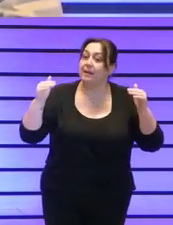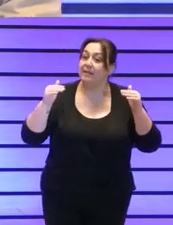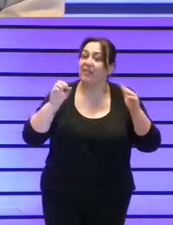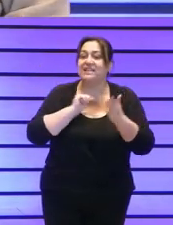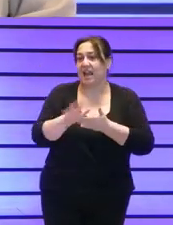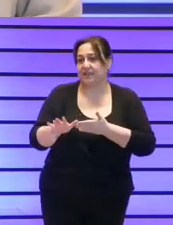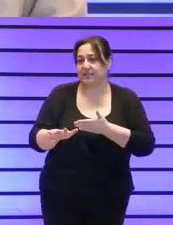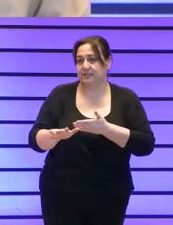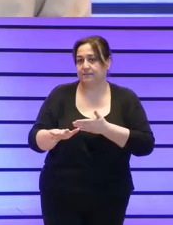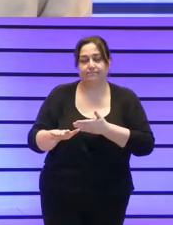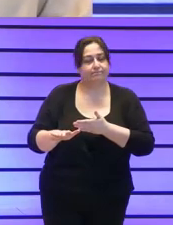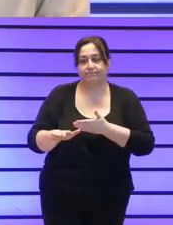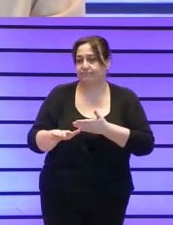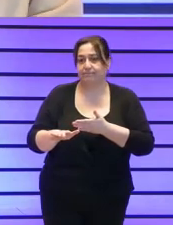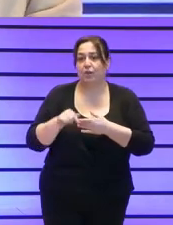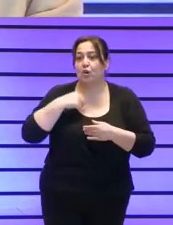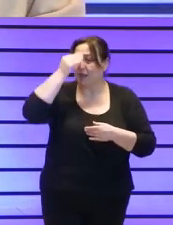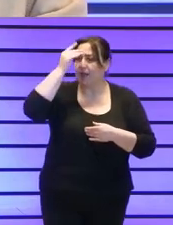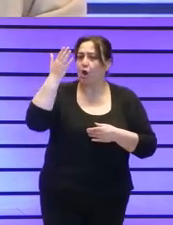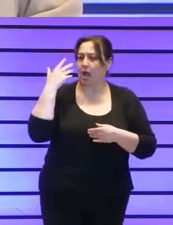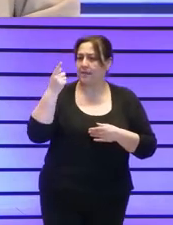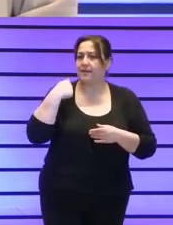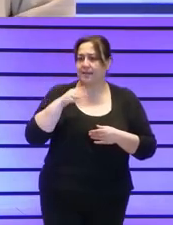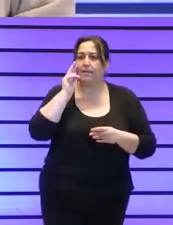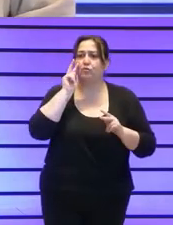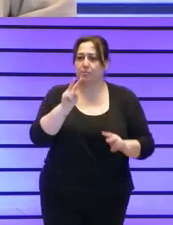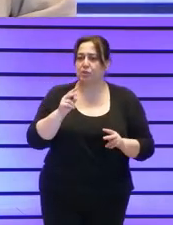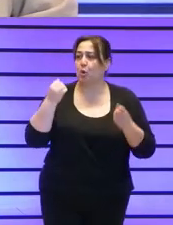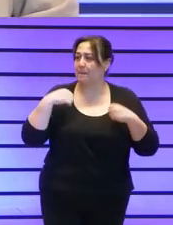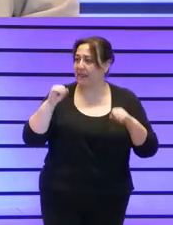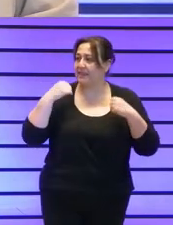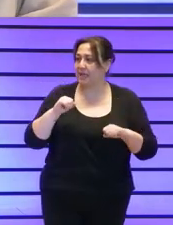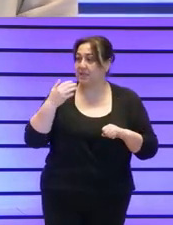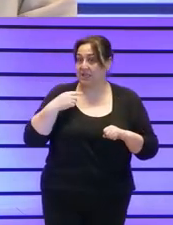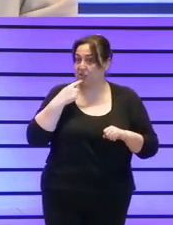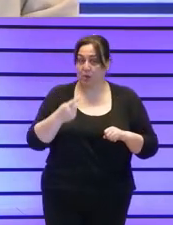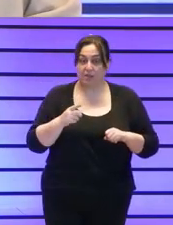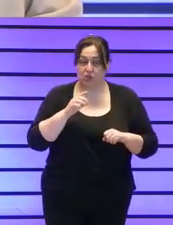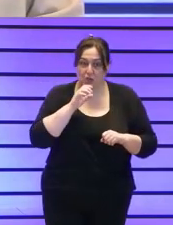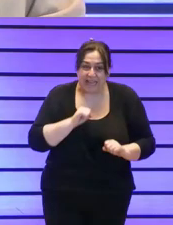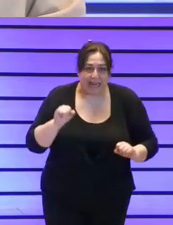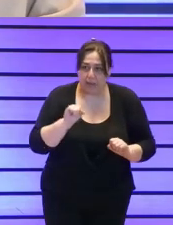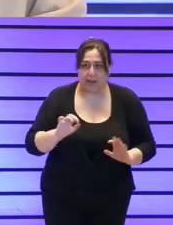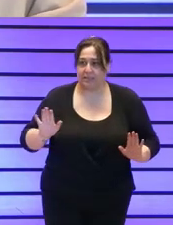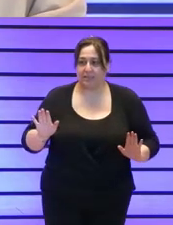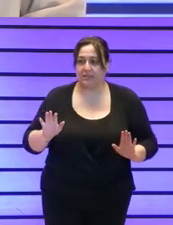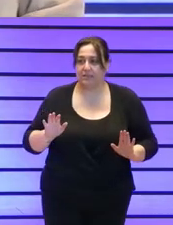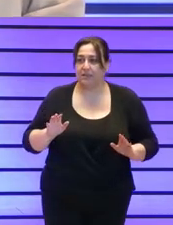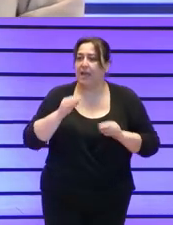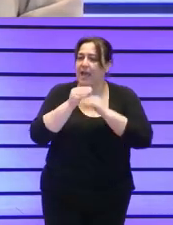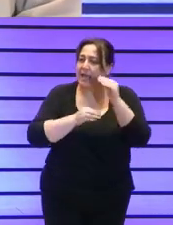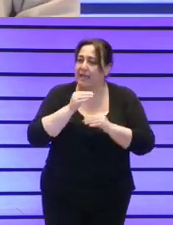gratis. Yo creo que ayer hemos visto unas prácticas, lo decía antes, increíbles, ¿no?